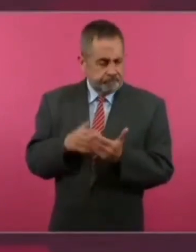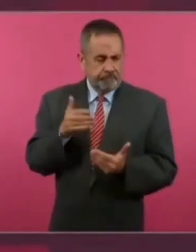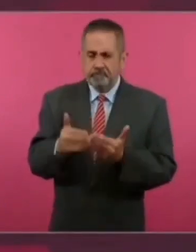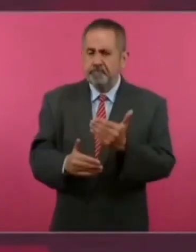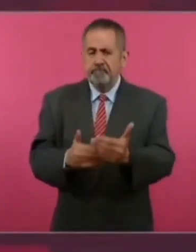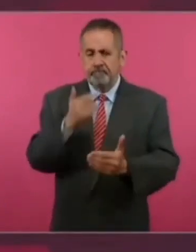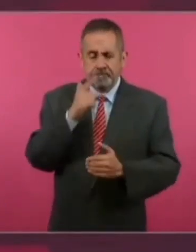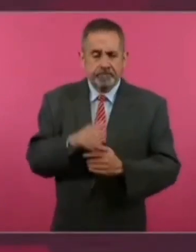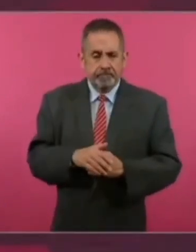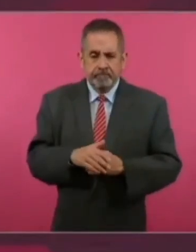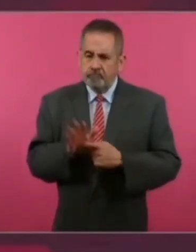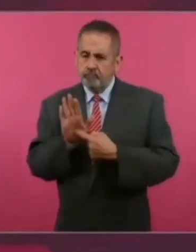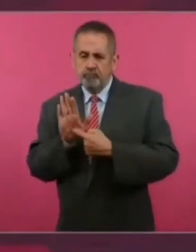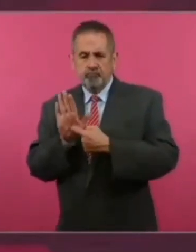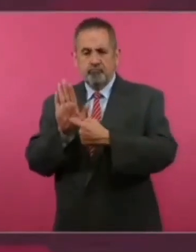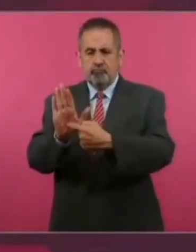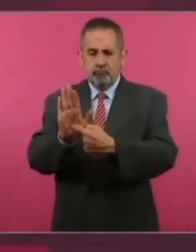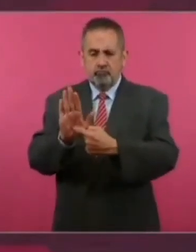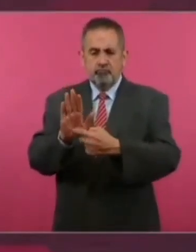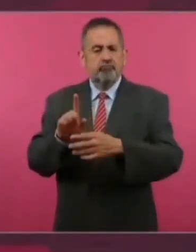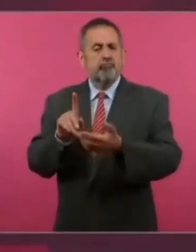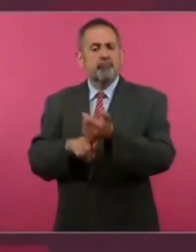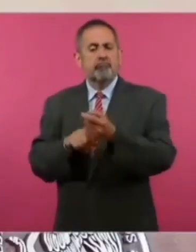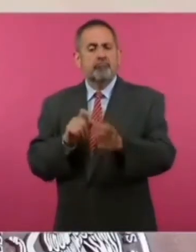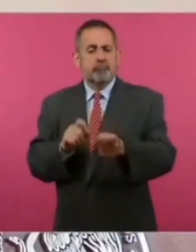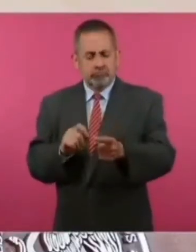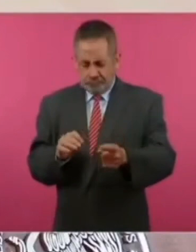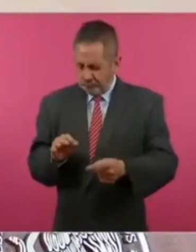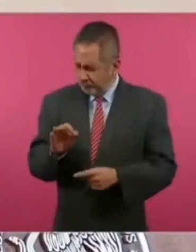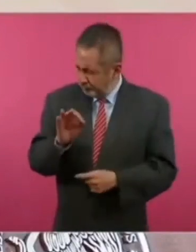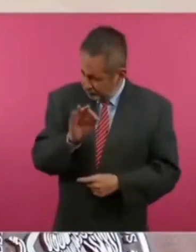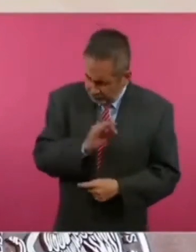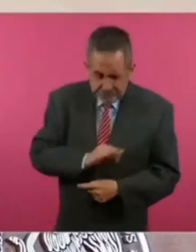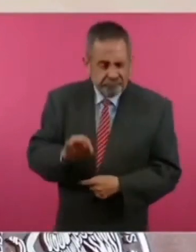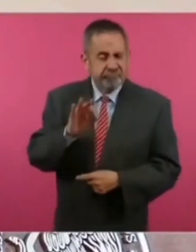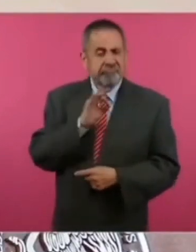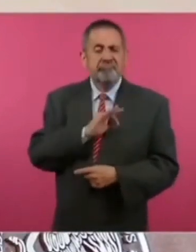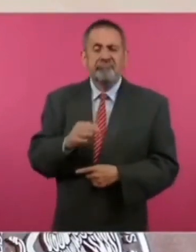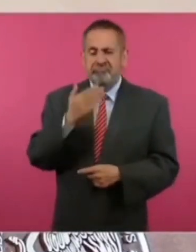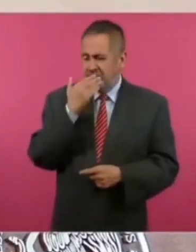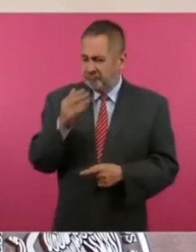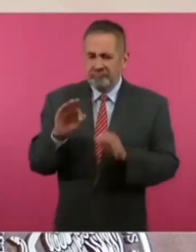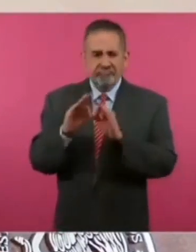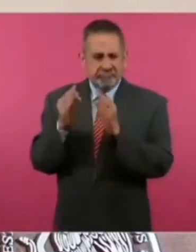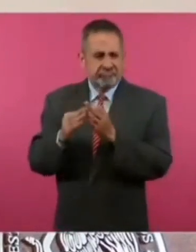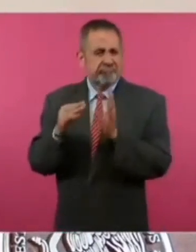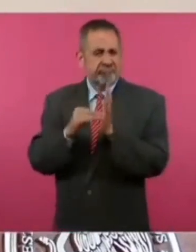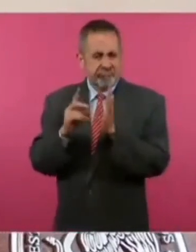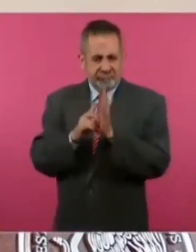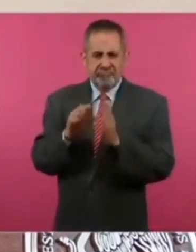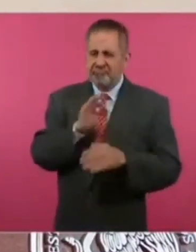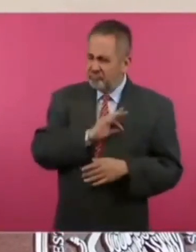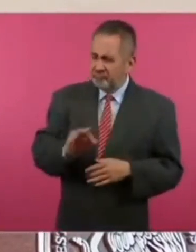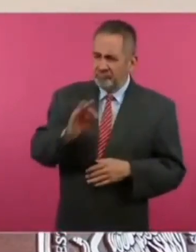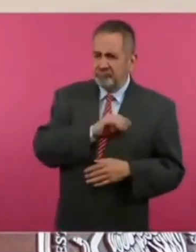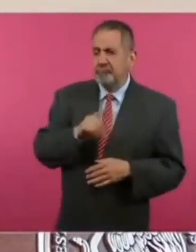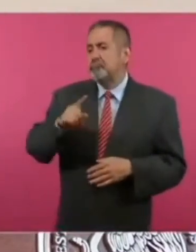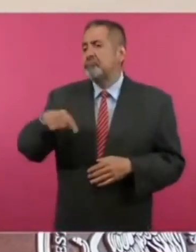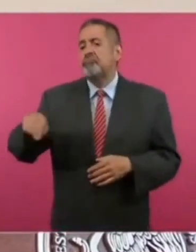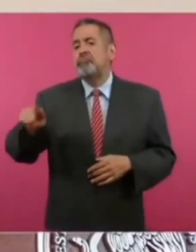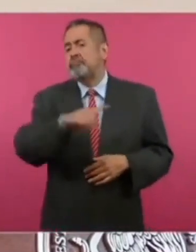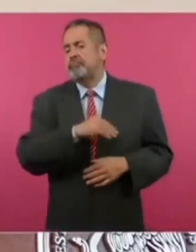demostró de que se puede alcanzar el bienestar del